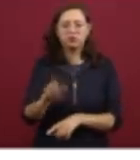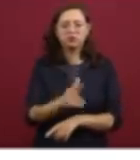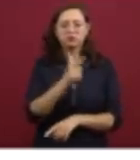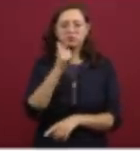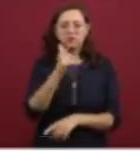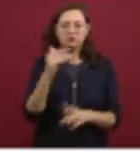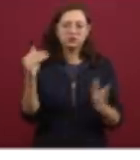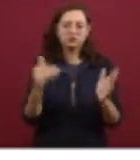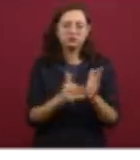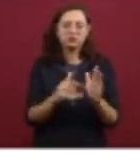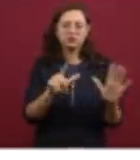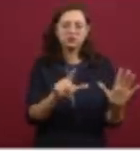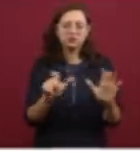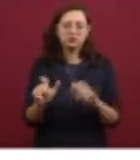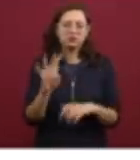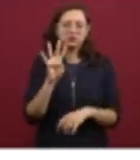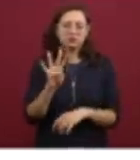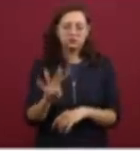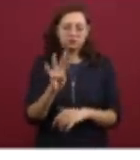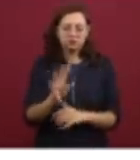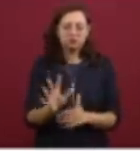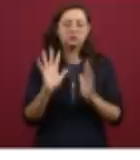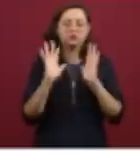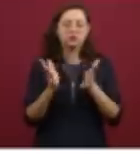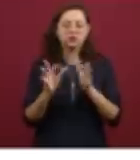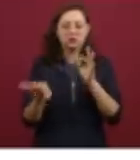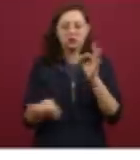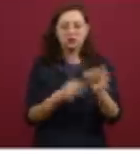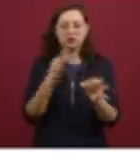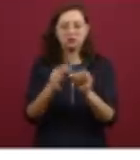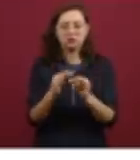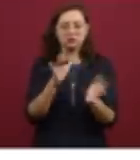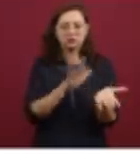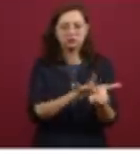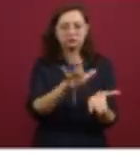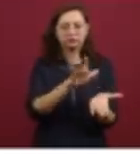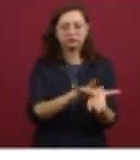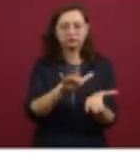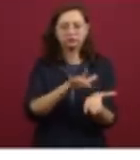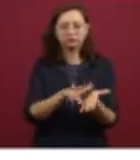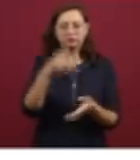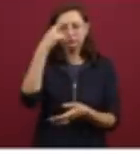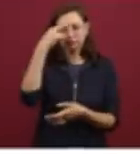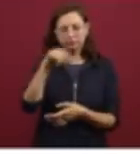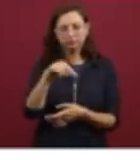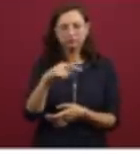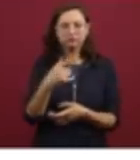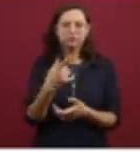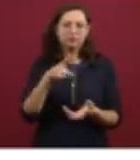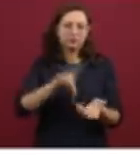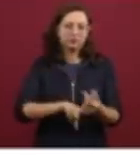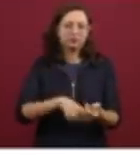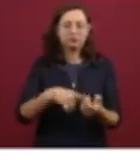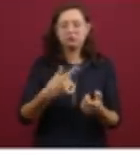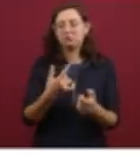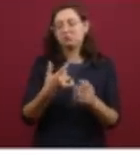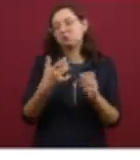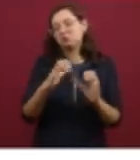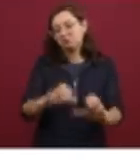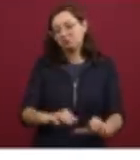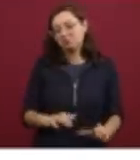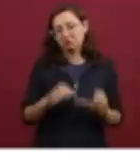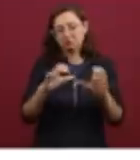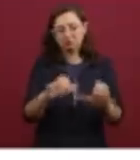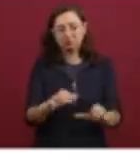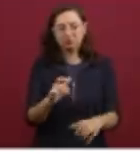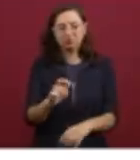197.719 niños y niñas que cuentan ya con su apoyo económico para su sistema de cuidados, que representa